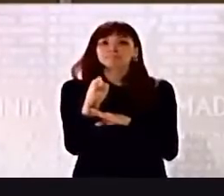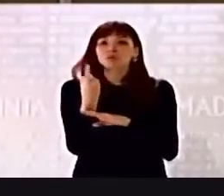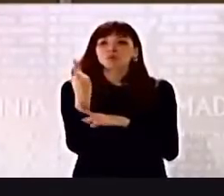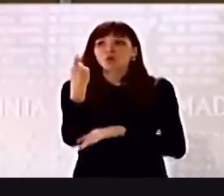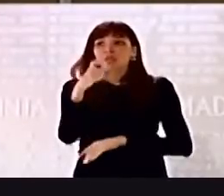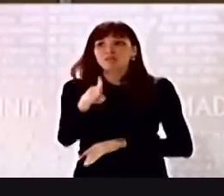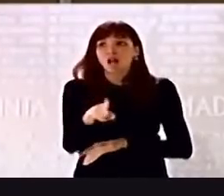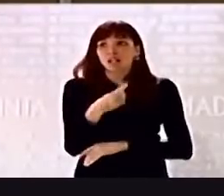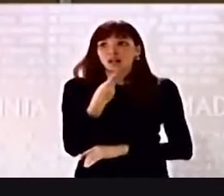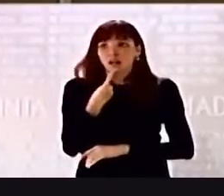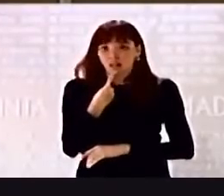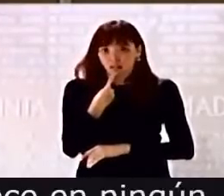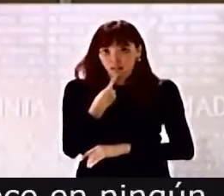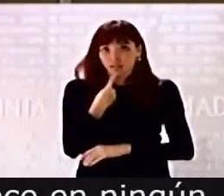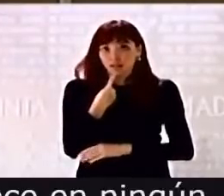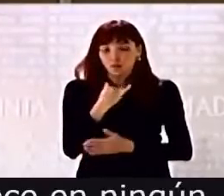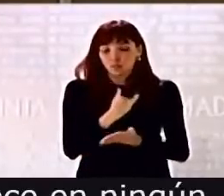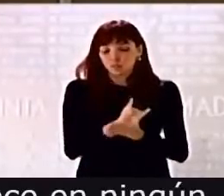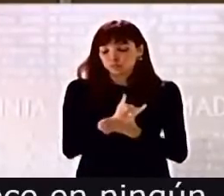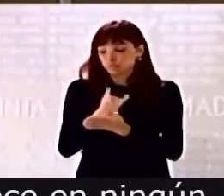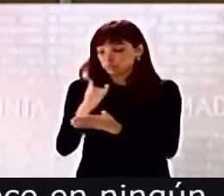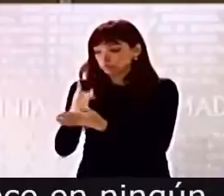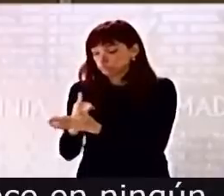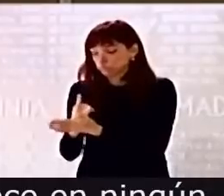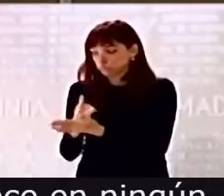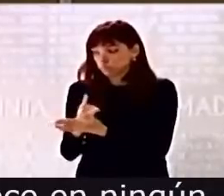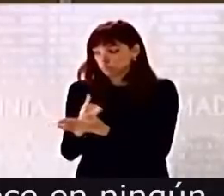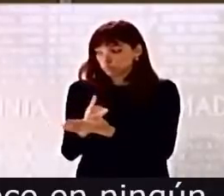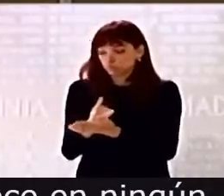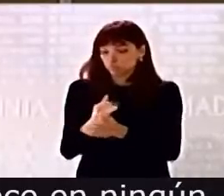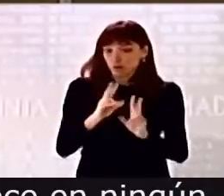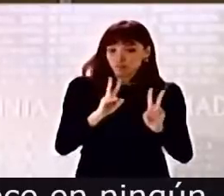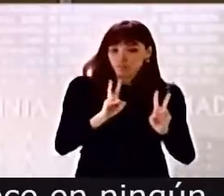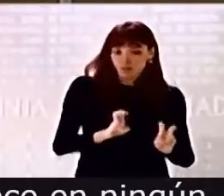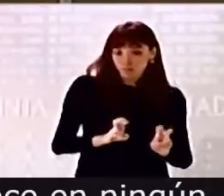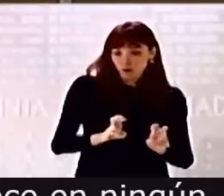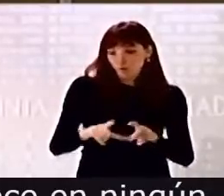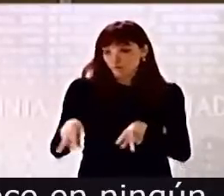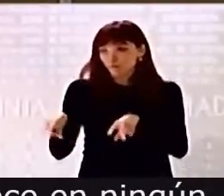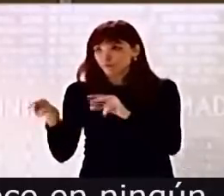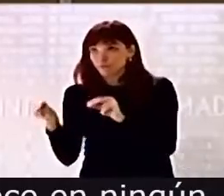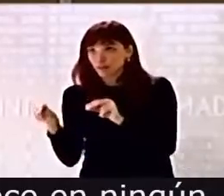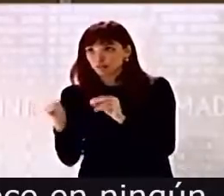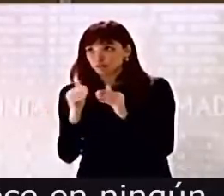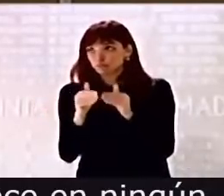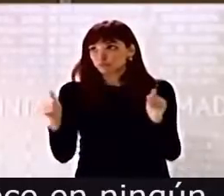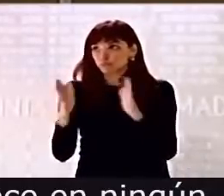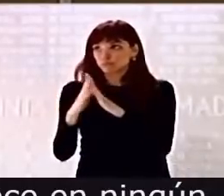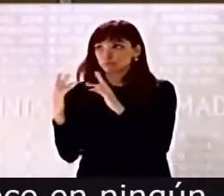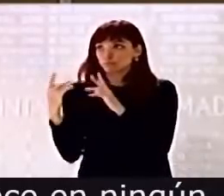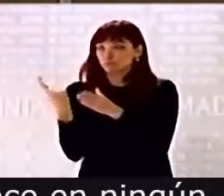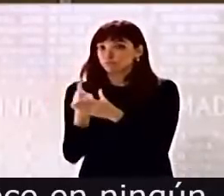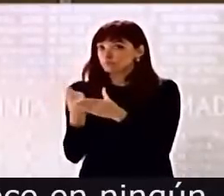caso que se realicen PCR de inicio y de final del periodo de aislamiento,